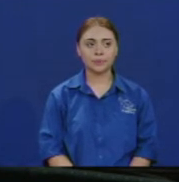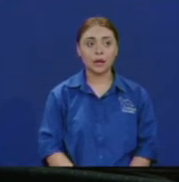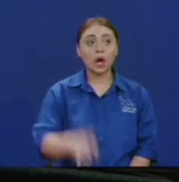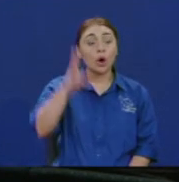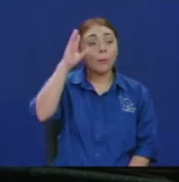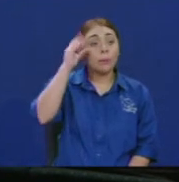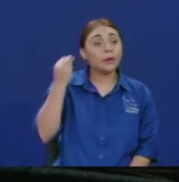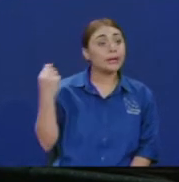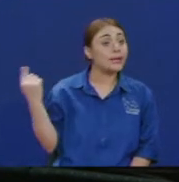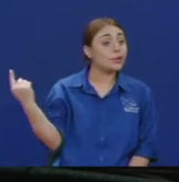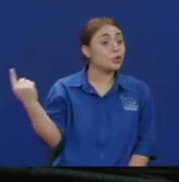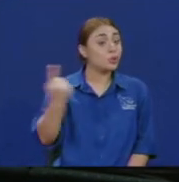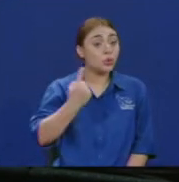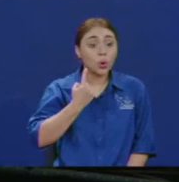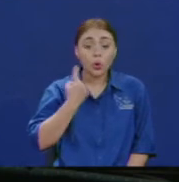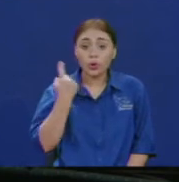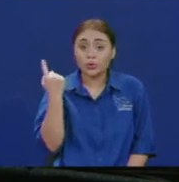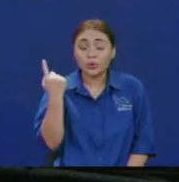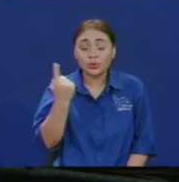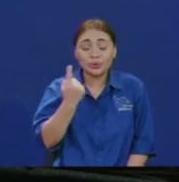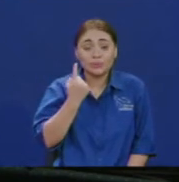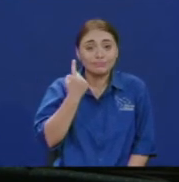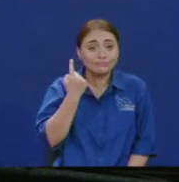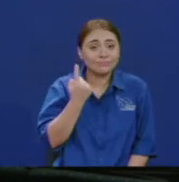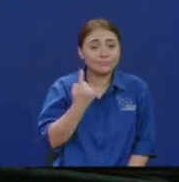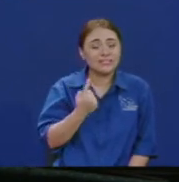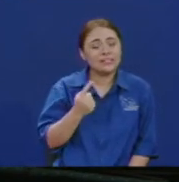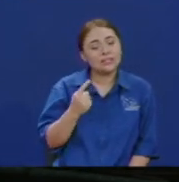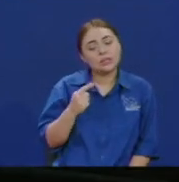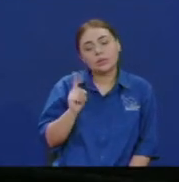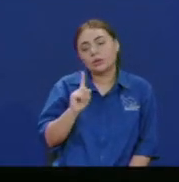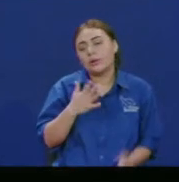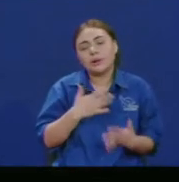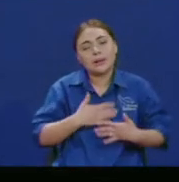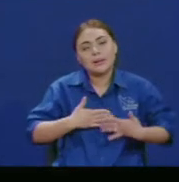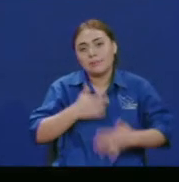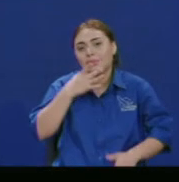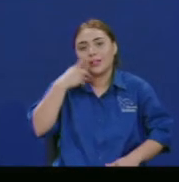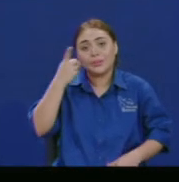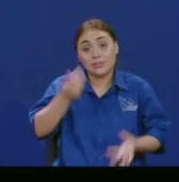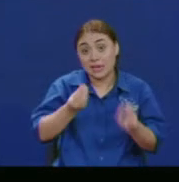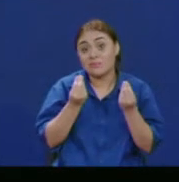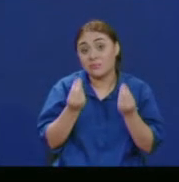porque todos ofendemos en muchas cosas.